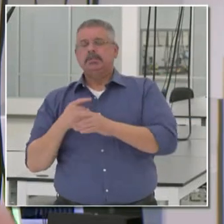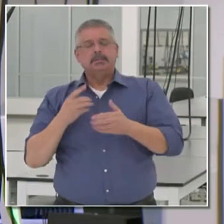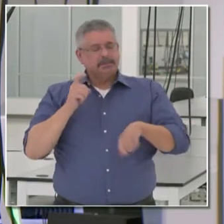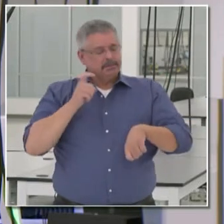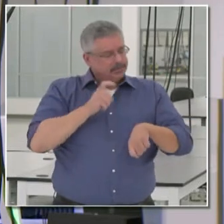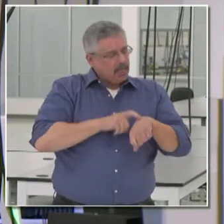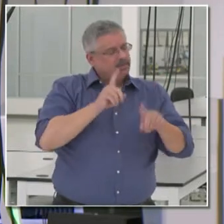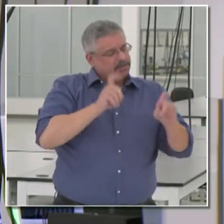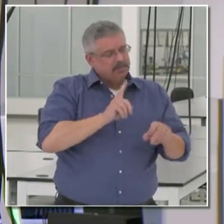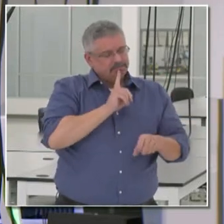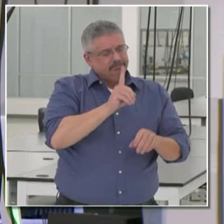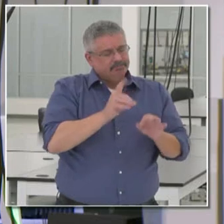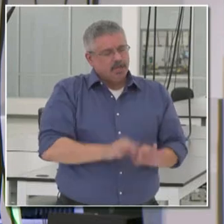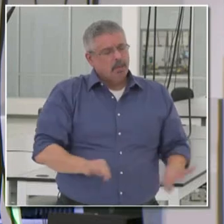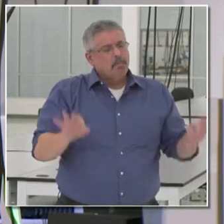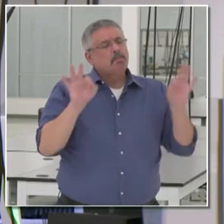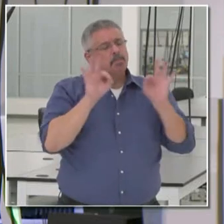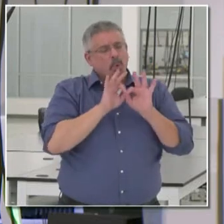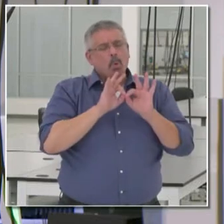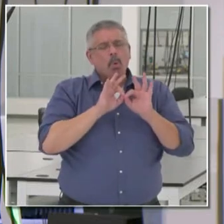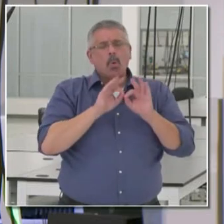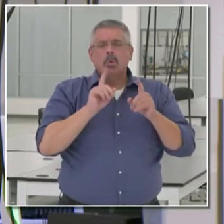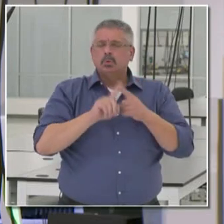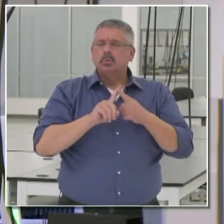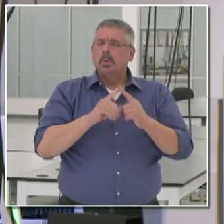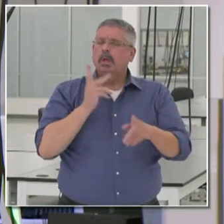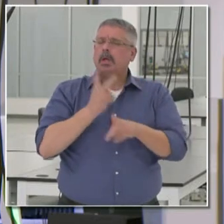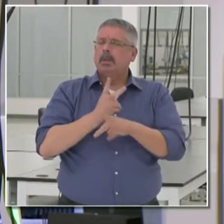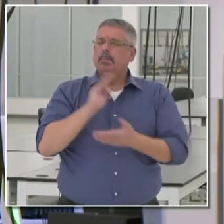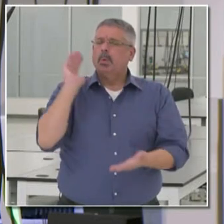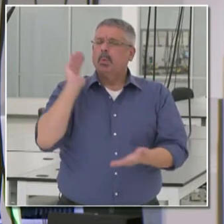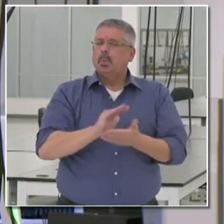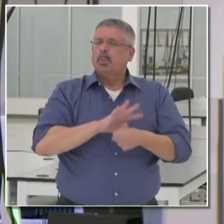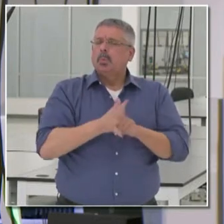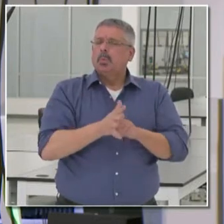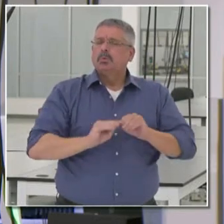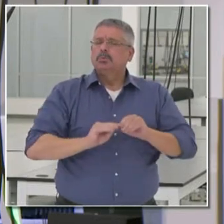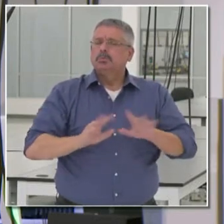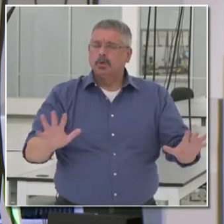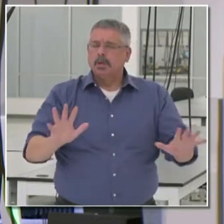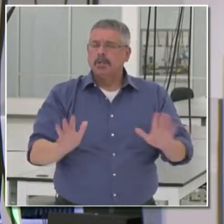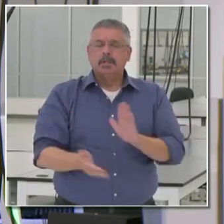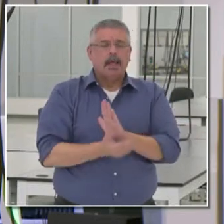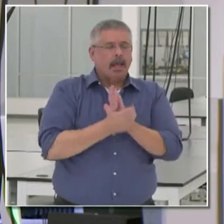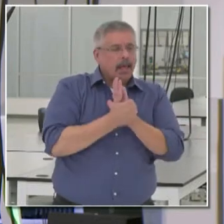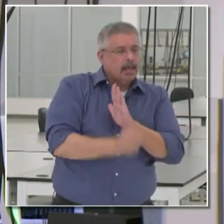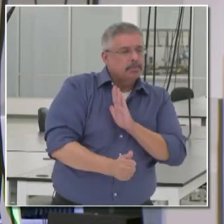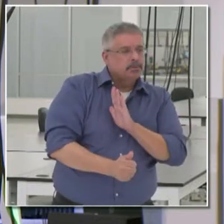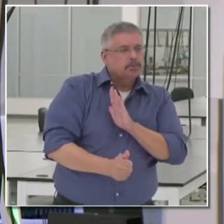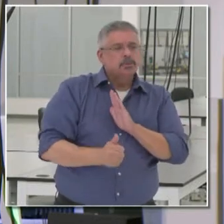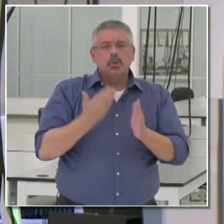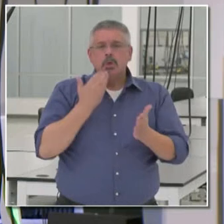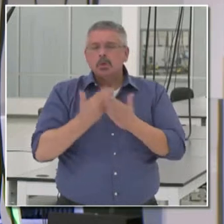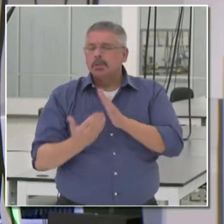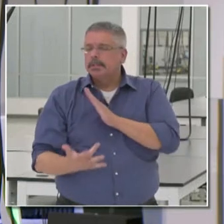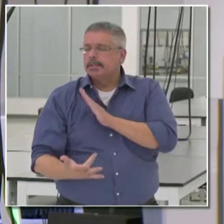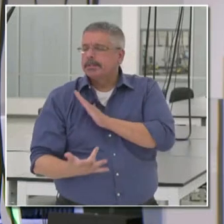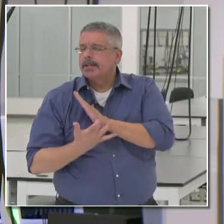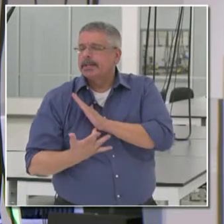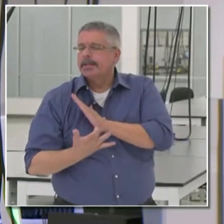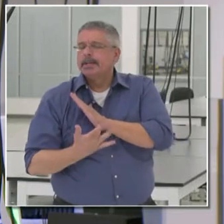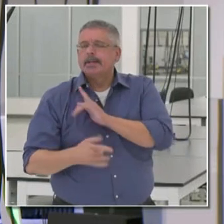síntomas así que hacer las pruebas es fundamental en cuanto a avanzar en esos esos objetivos la pericia